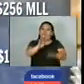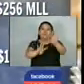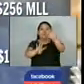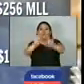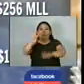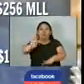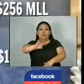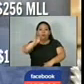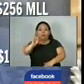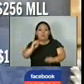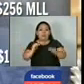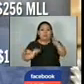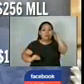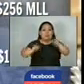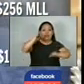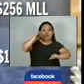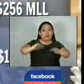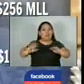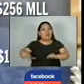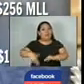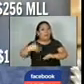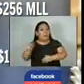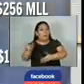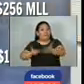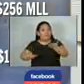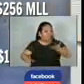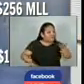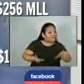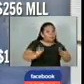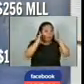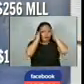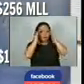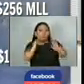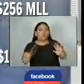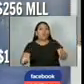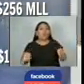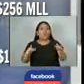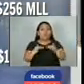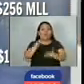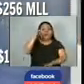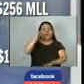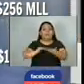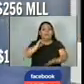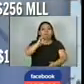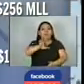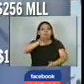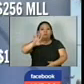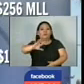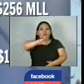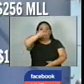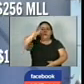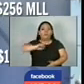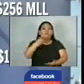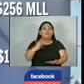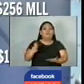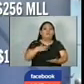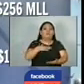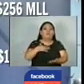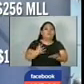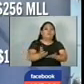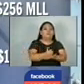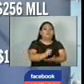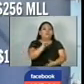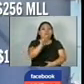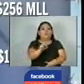y que no pudieron compensarse con las inversiones en servicios, que se redujeron también en un 35%, logrando recaudar